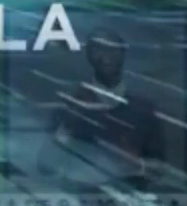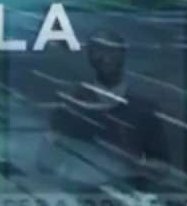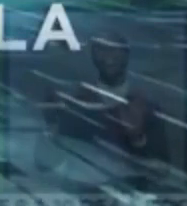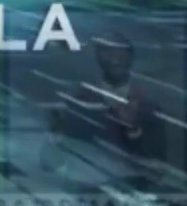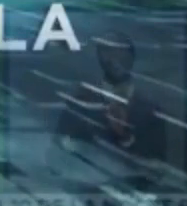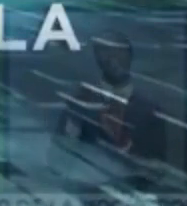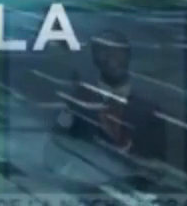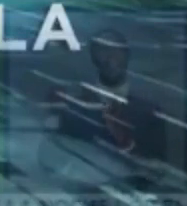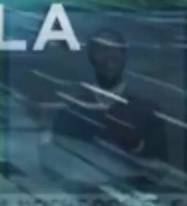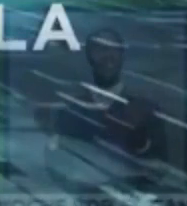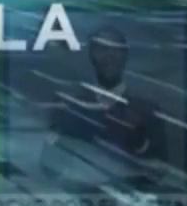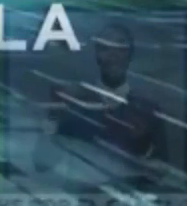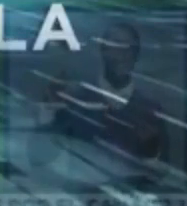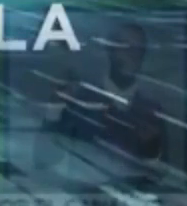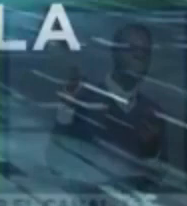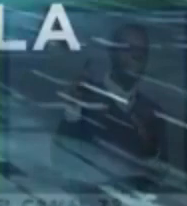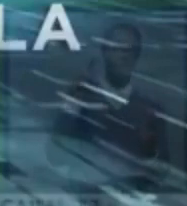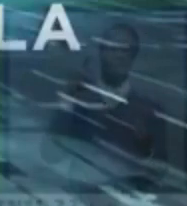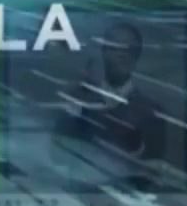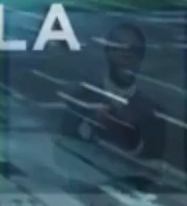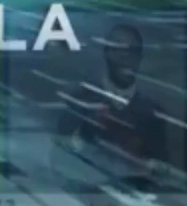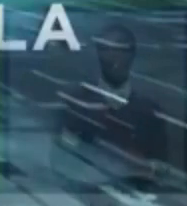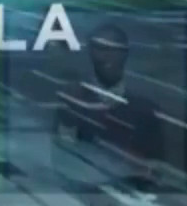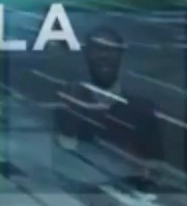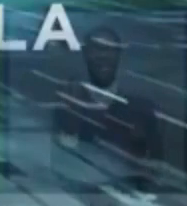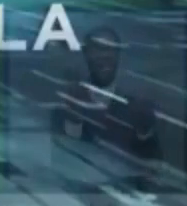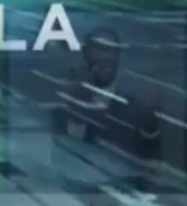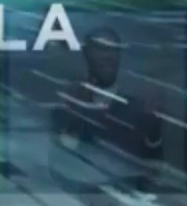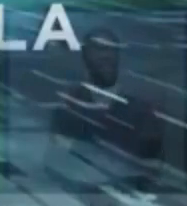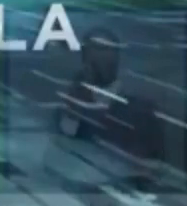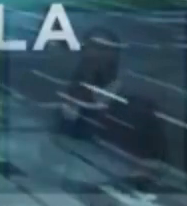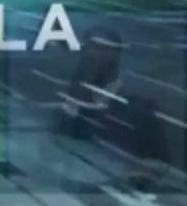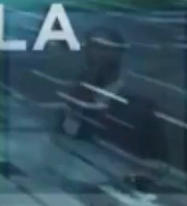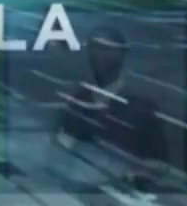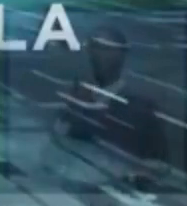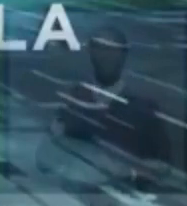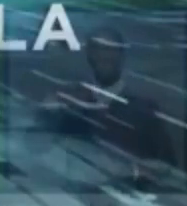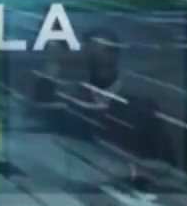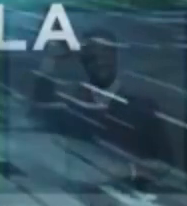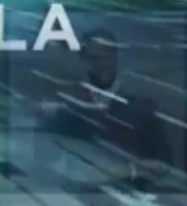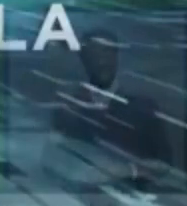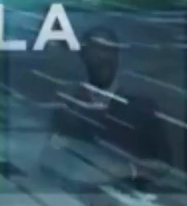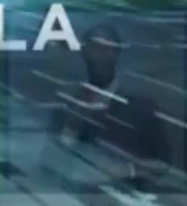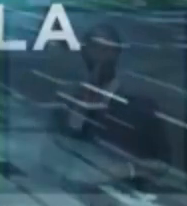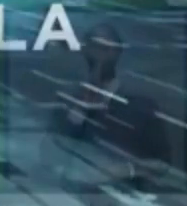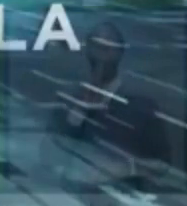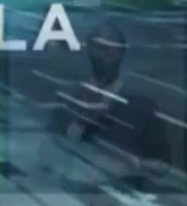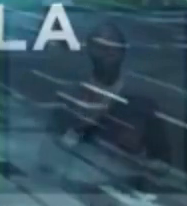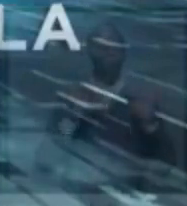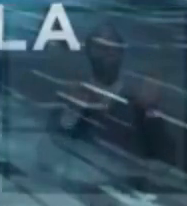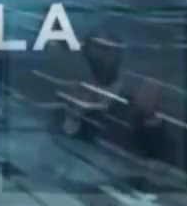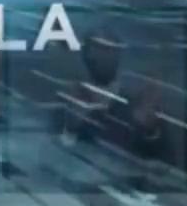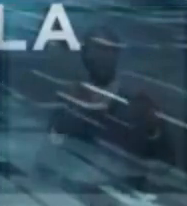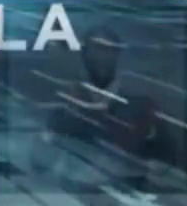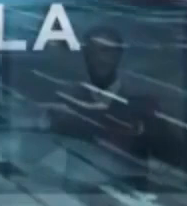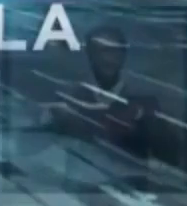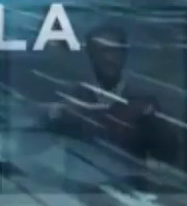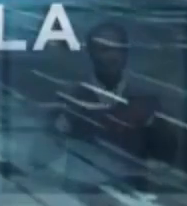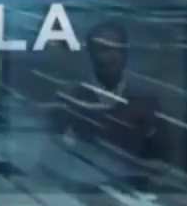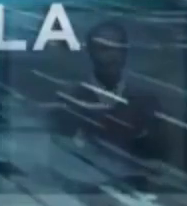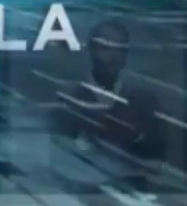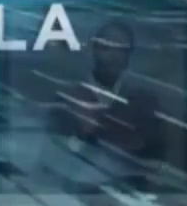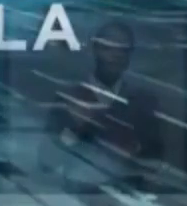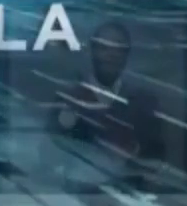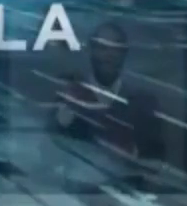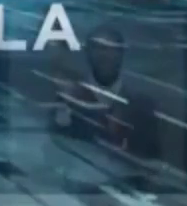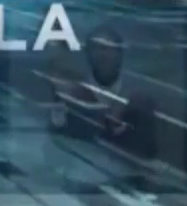vez, 3-1, ahí está el resultado, bien por México, no fue el mejor encuentro en cuanto a desempeño, pero el marcador